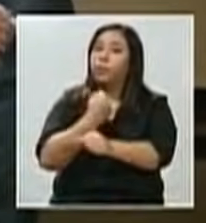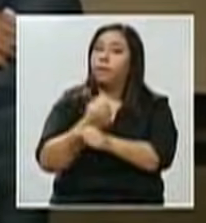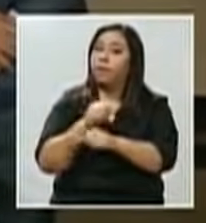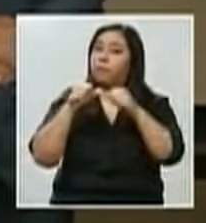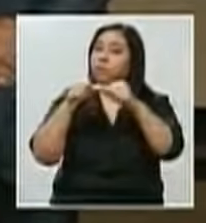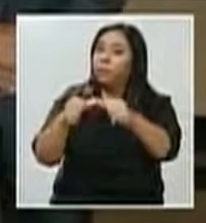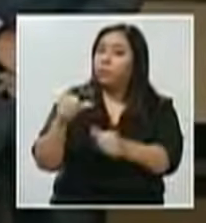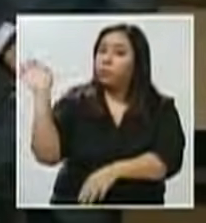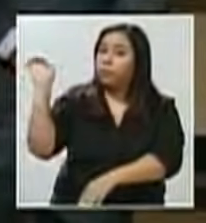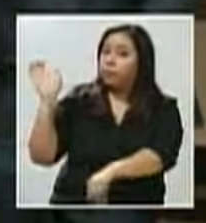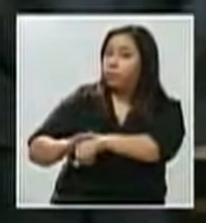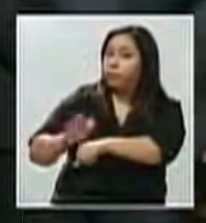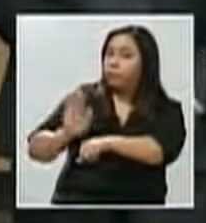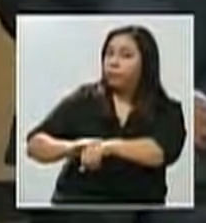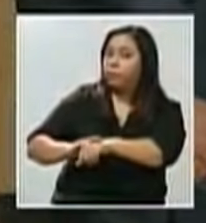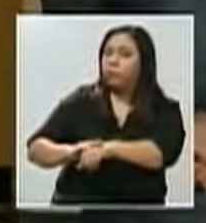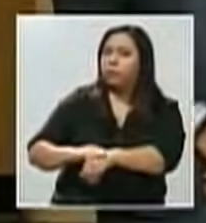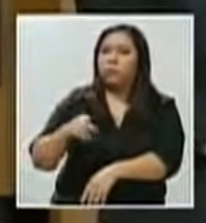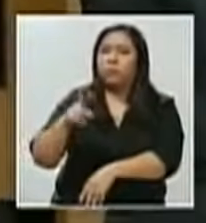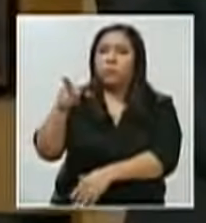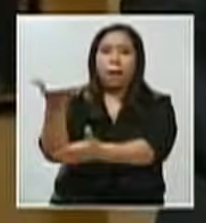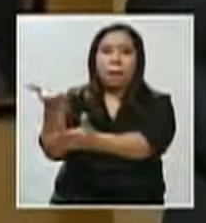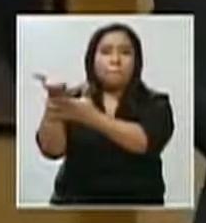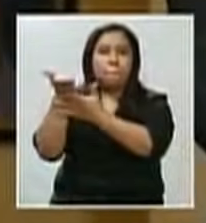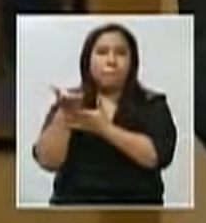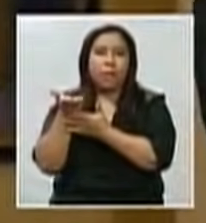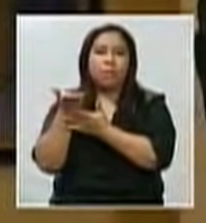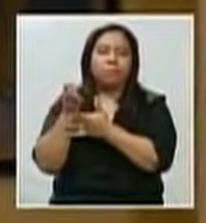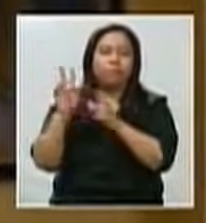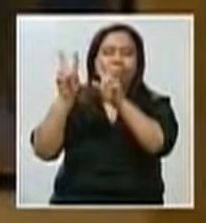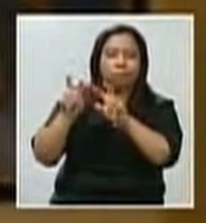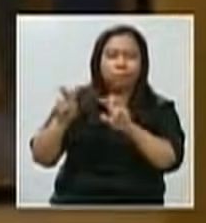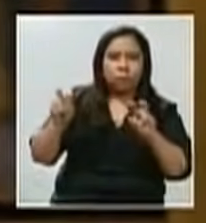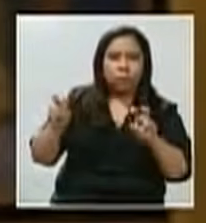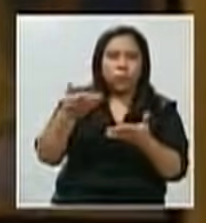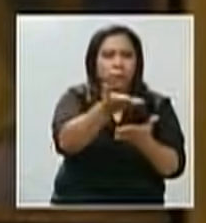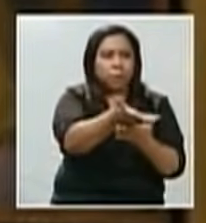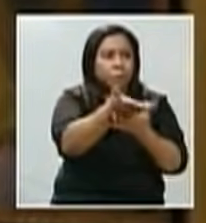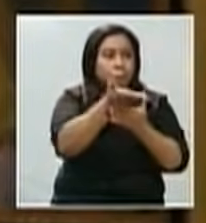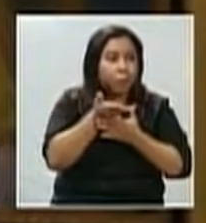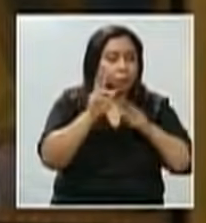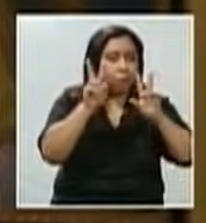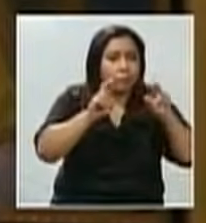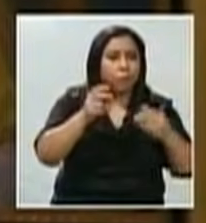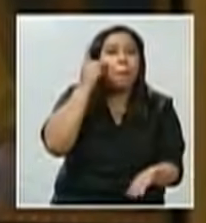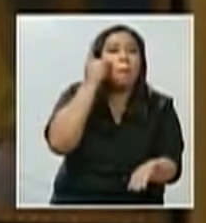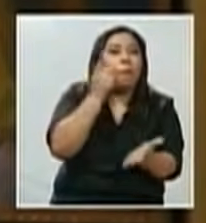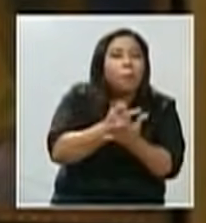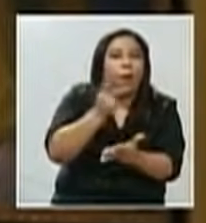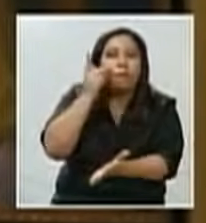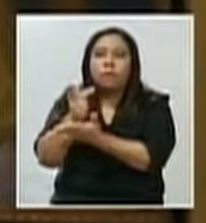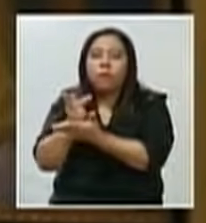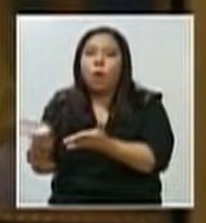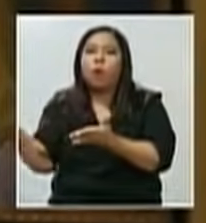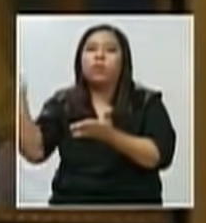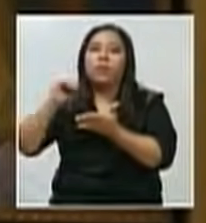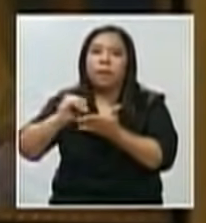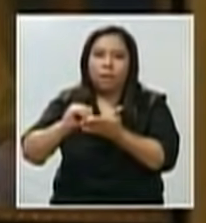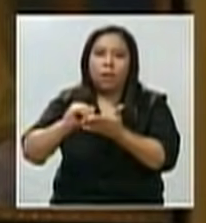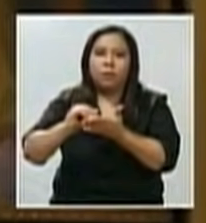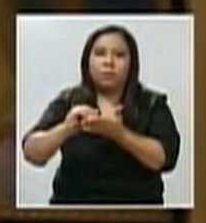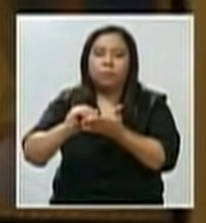SINAGER, analizando las peticiones de otros sectores que también podrían servir de pilotaje para retornos seguros a